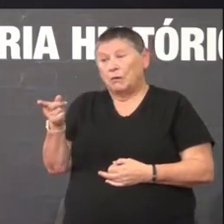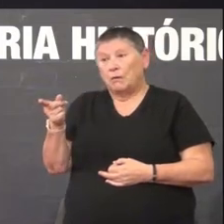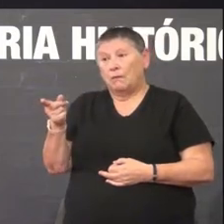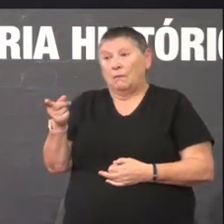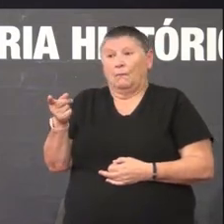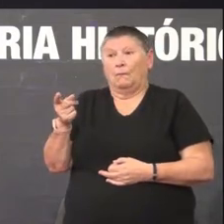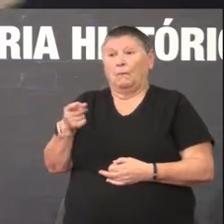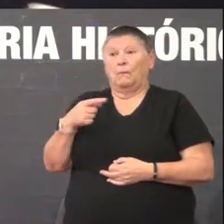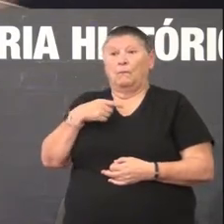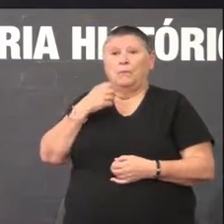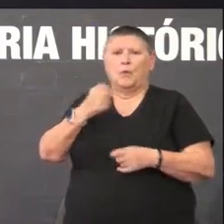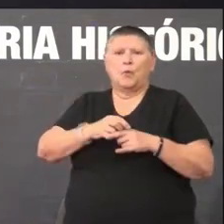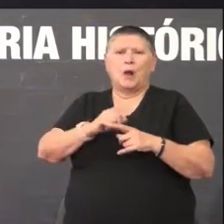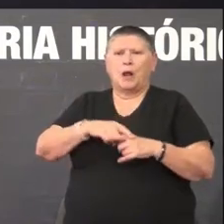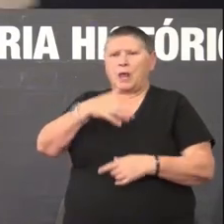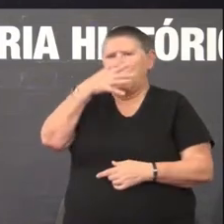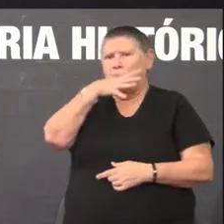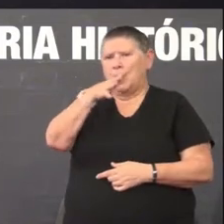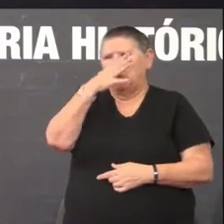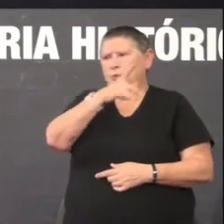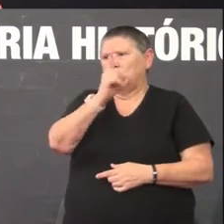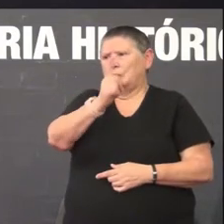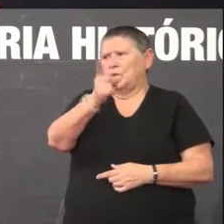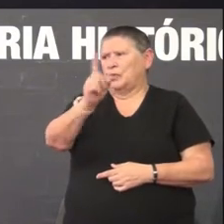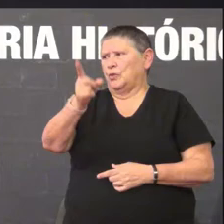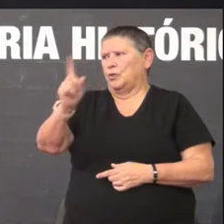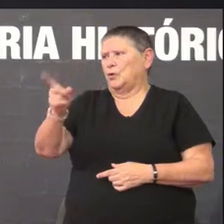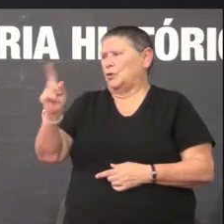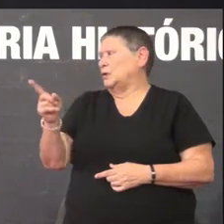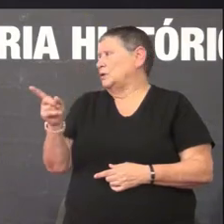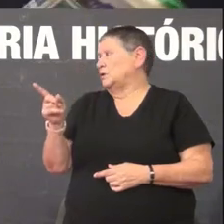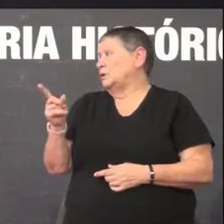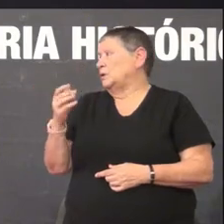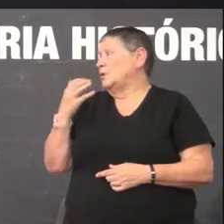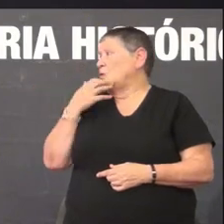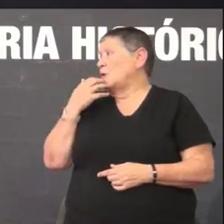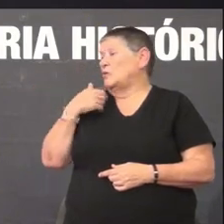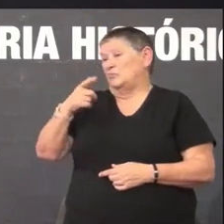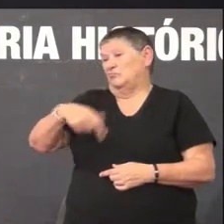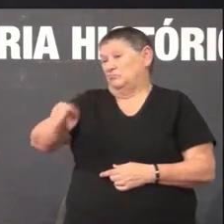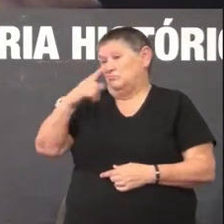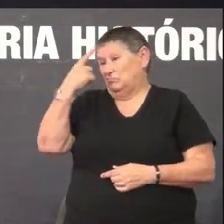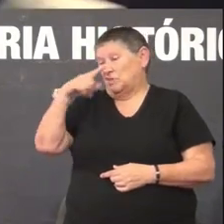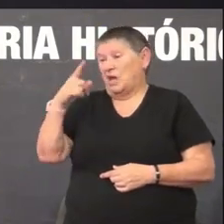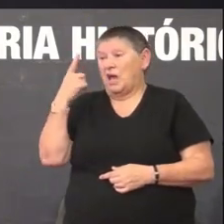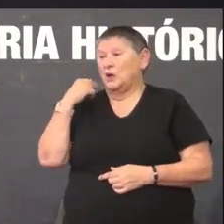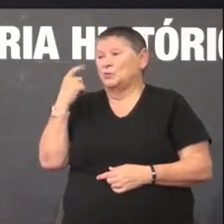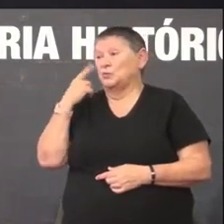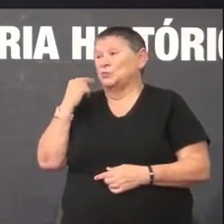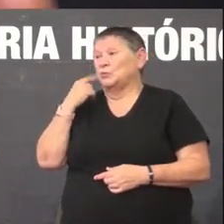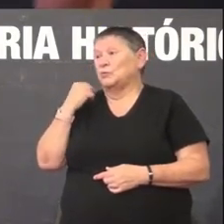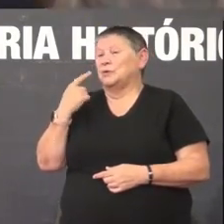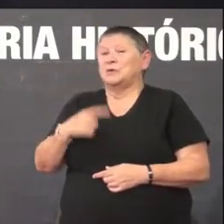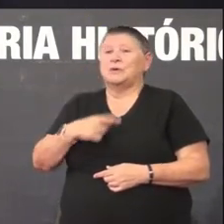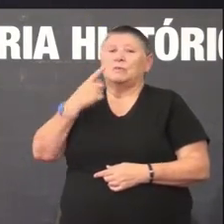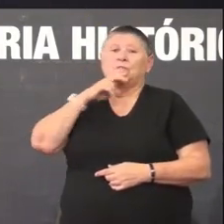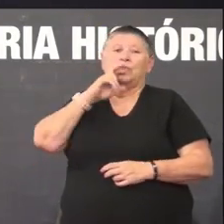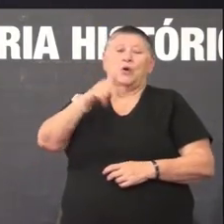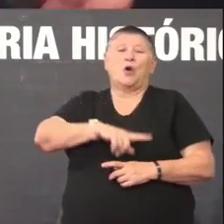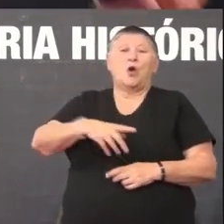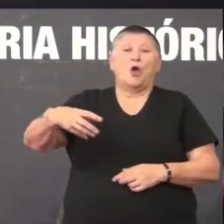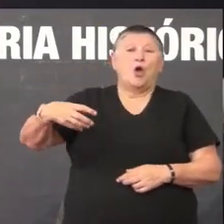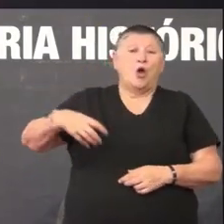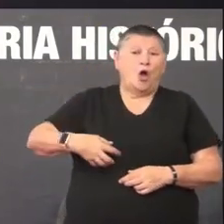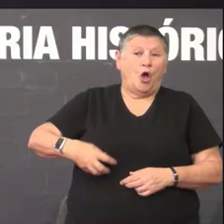empieza a lanzar unas acusaciones de esas que lanzan mucha gente cuando que estamos acostumbrados, ¿eh? Lo hizo luego Mario Conde, lo